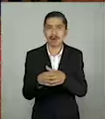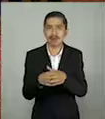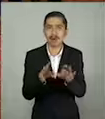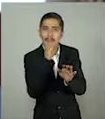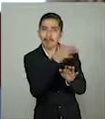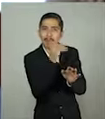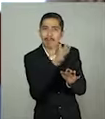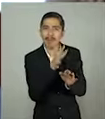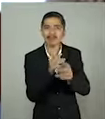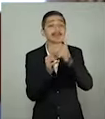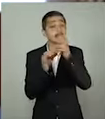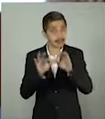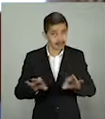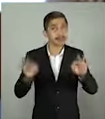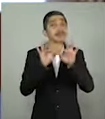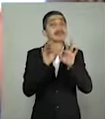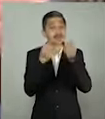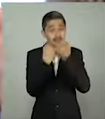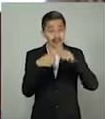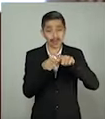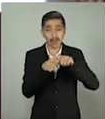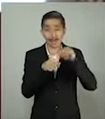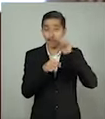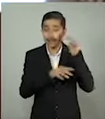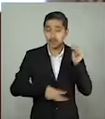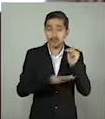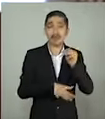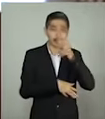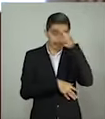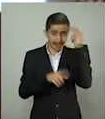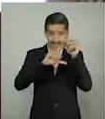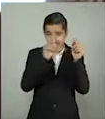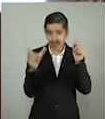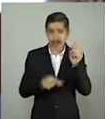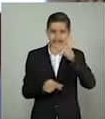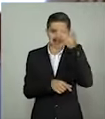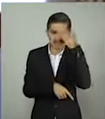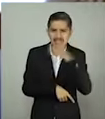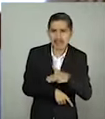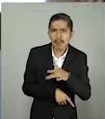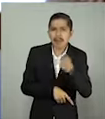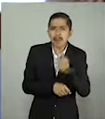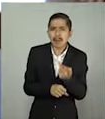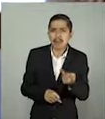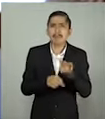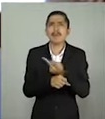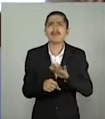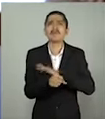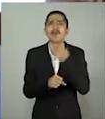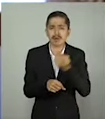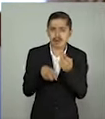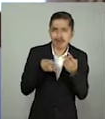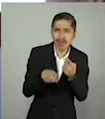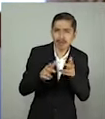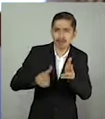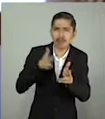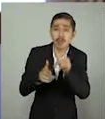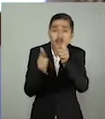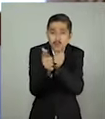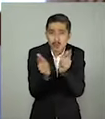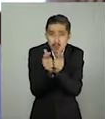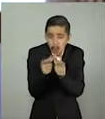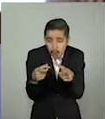que la sociedad michoacana y que la sociedad mexicana sepan y estén enterados de lo que motiva a un